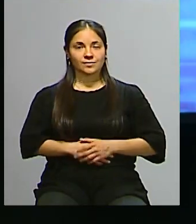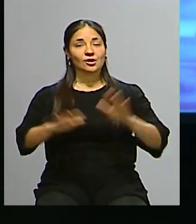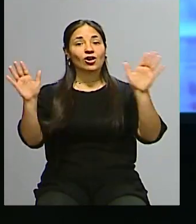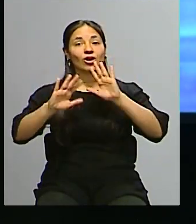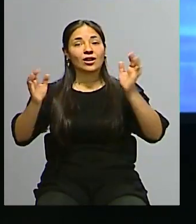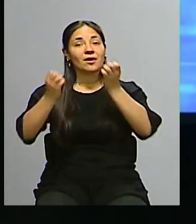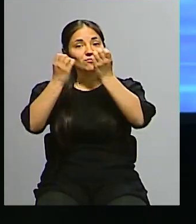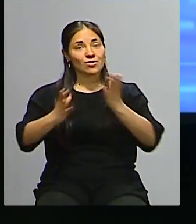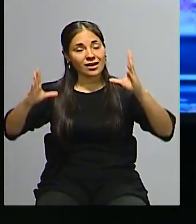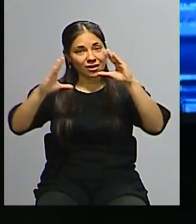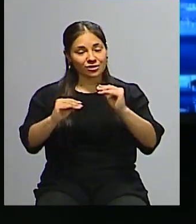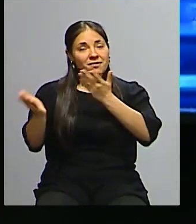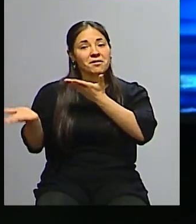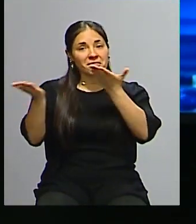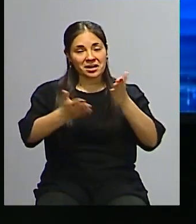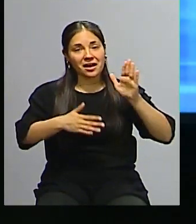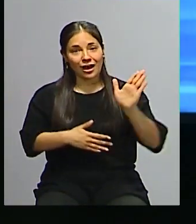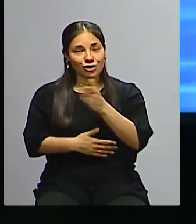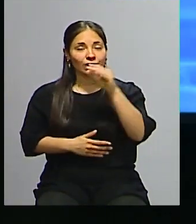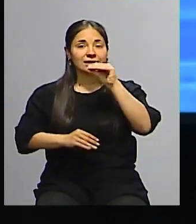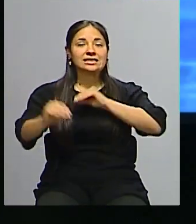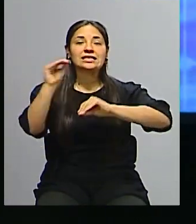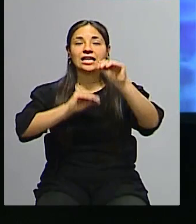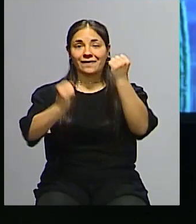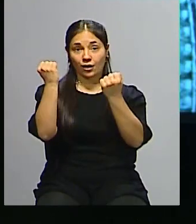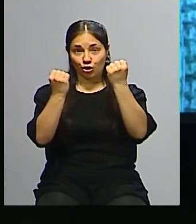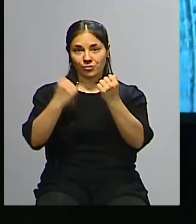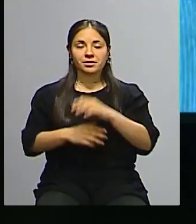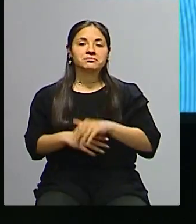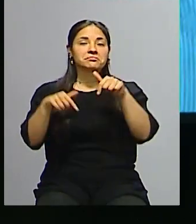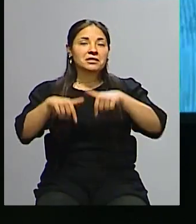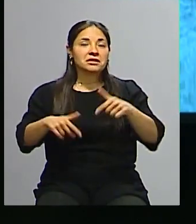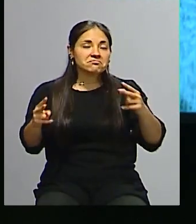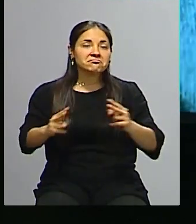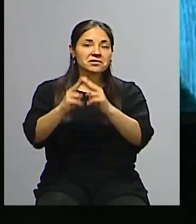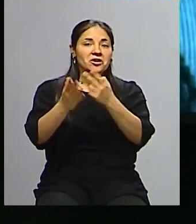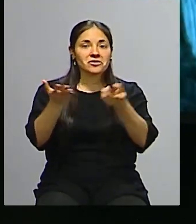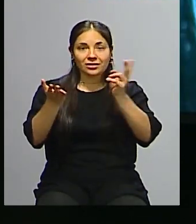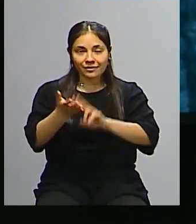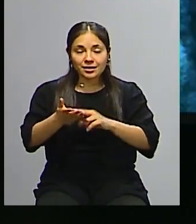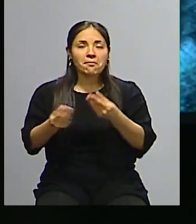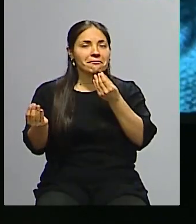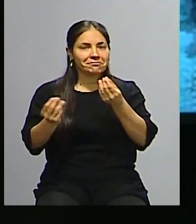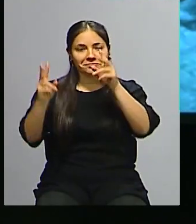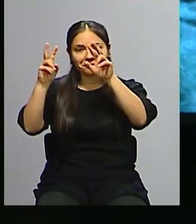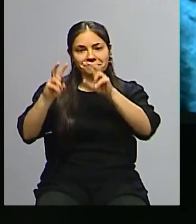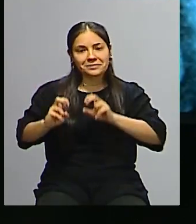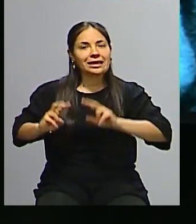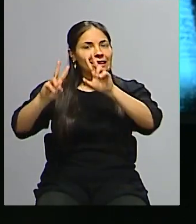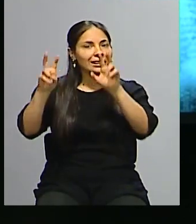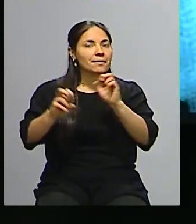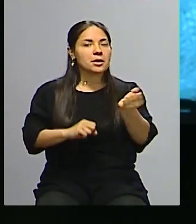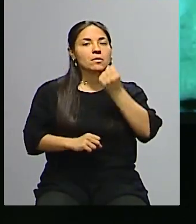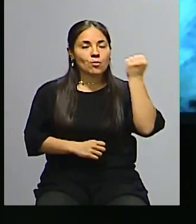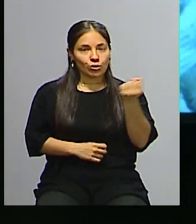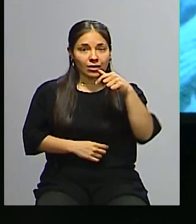Hola, ¿qué tal? Muy buenas noches. Bienvenidas, bienvenidos a esta nueva edición de Chat Económico. Aquí estamos para reencontrarnos con los temas importantes aquí en este